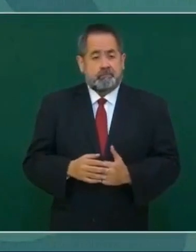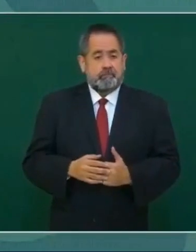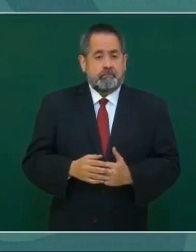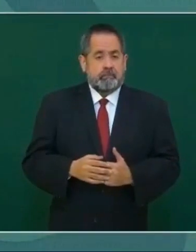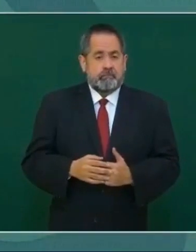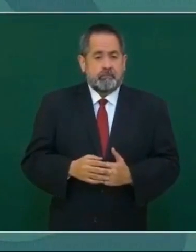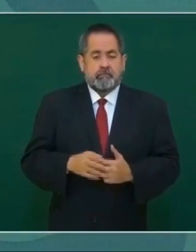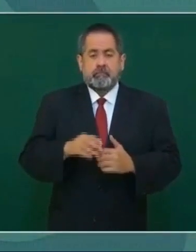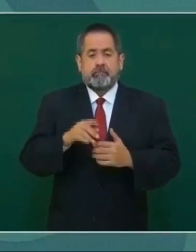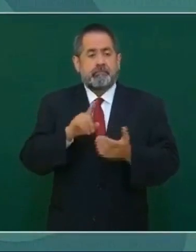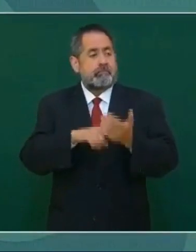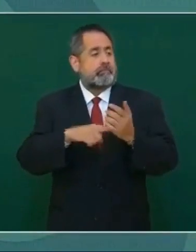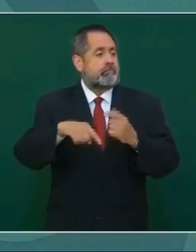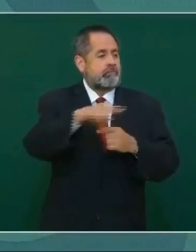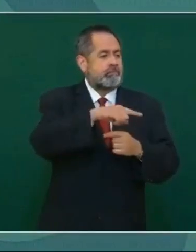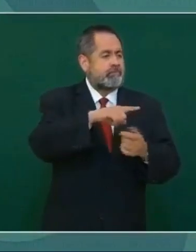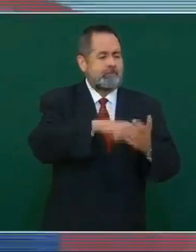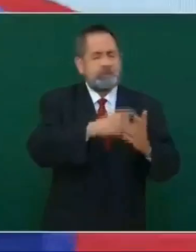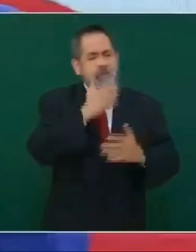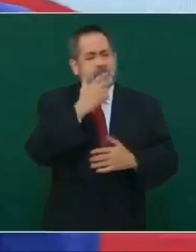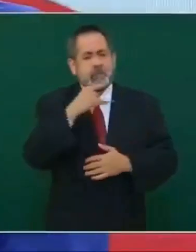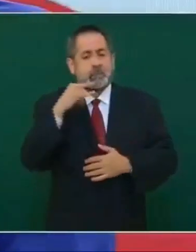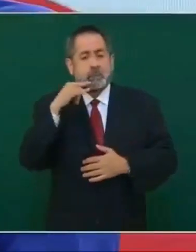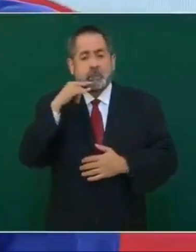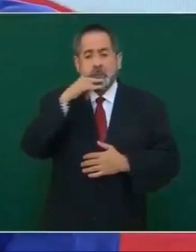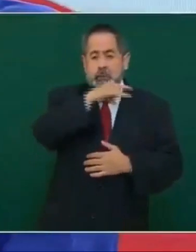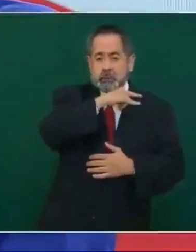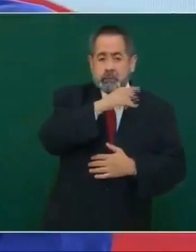se tiene como doctrina la hipocresía,